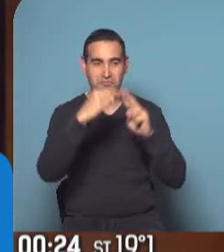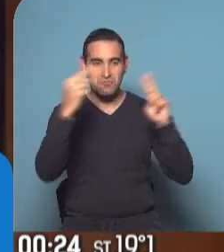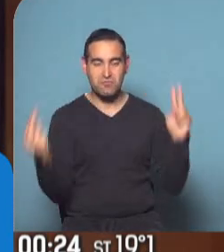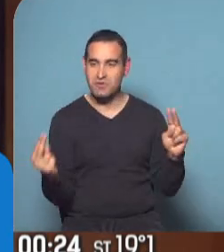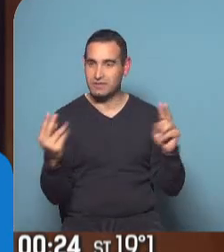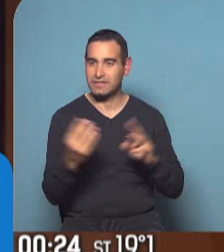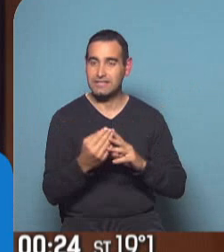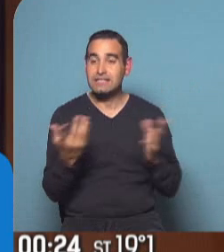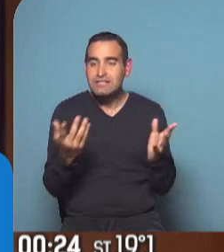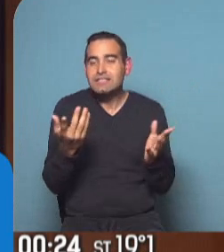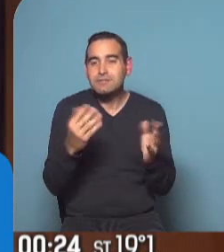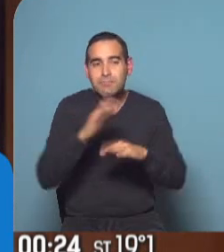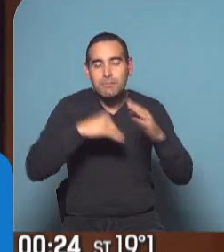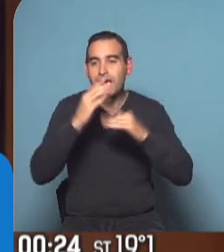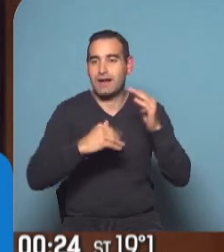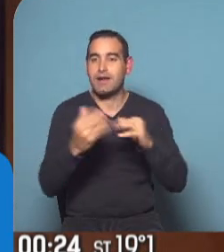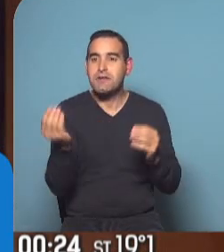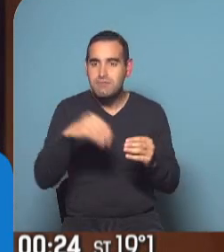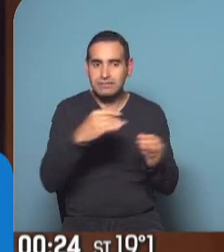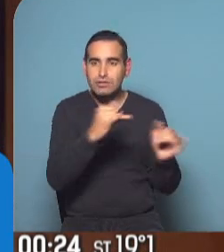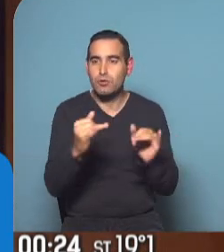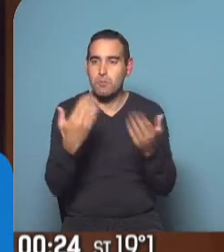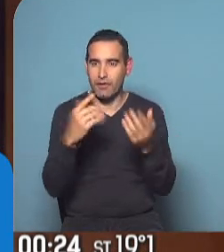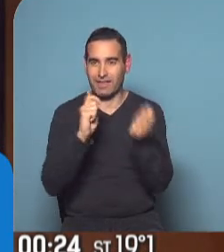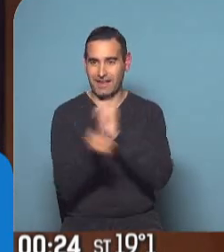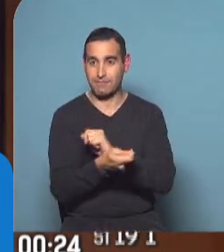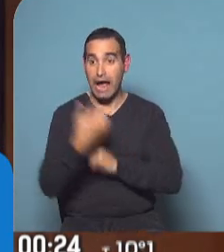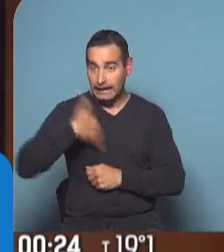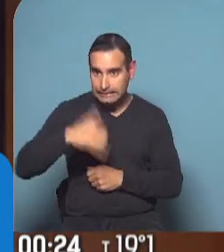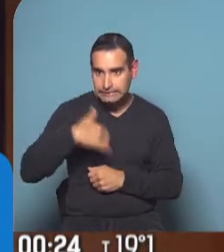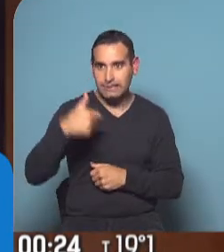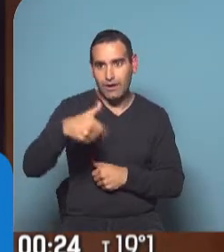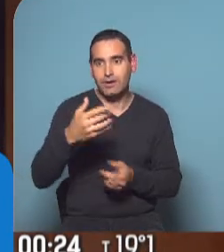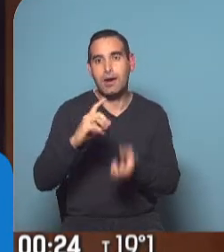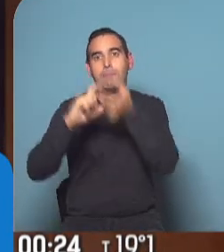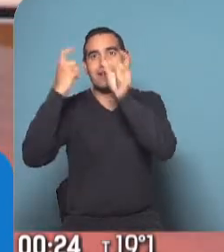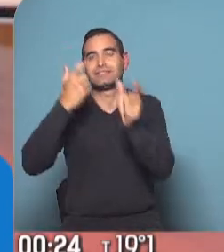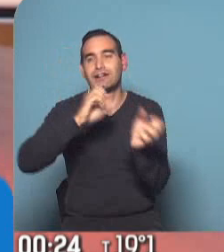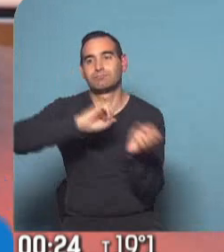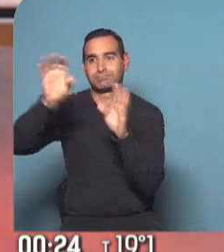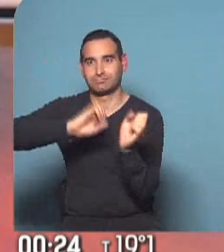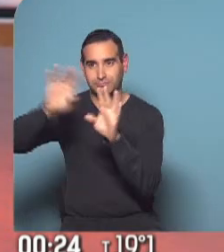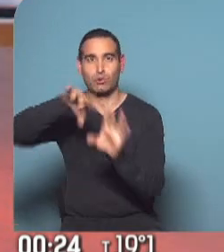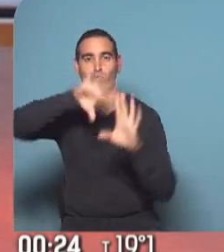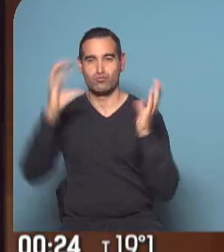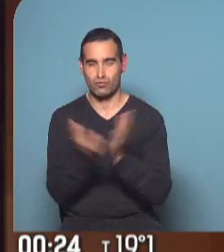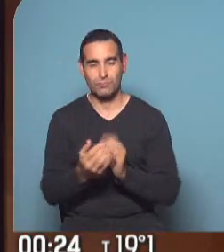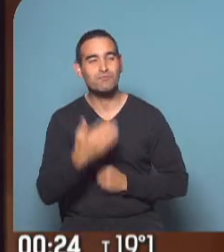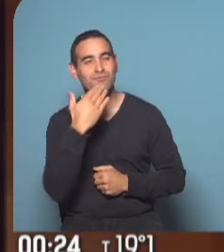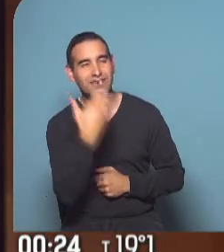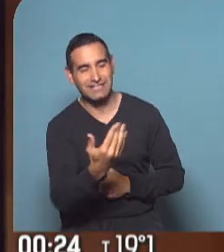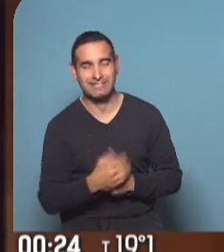cero por lo tanto se puede cambiar con la educación la realidad y argentina está exportando de esta experiencia a todo el mundo muchas gracias josemaría